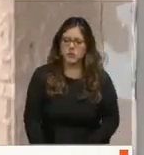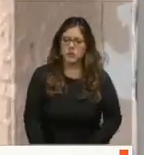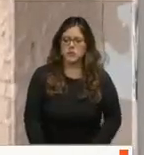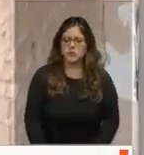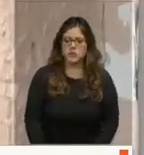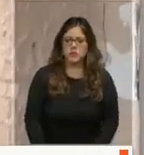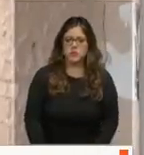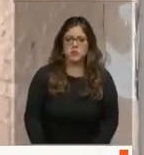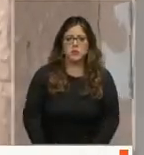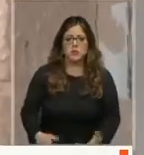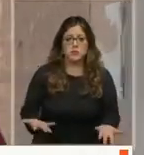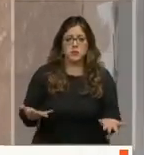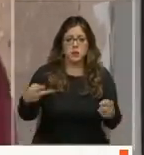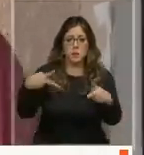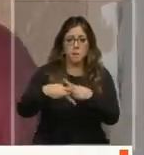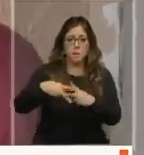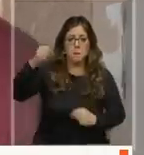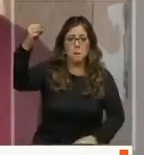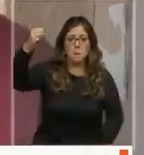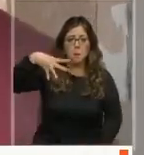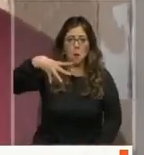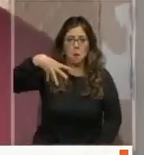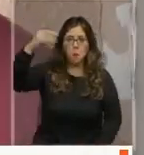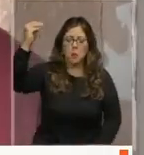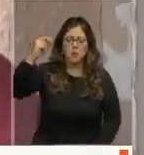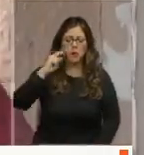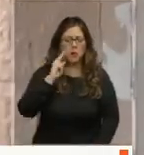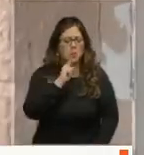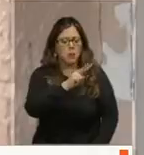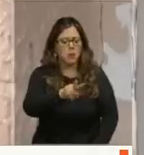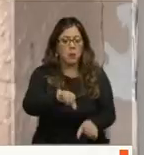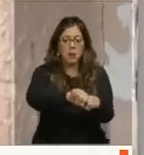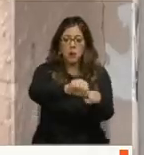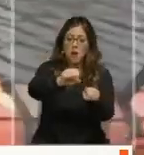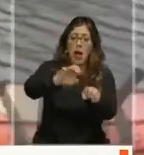Se fue la luz y luego abro la puerta y veo un río afuera.